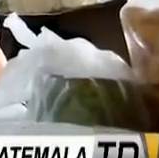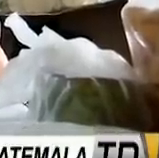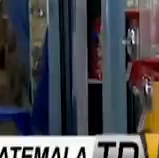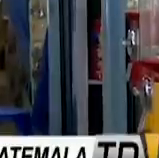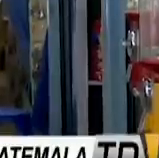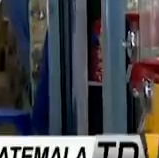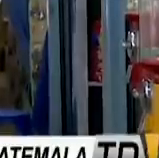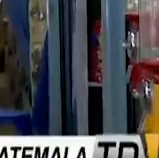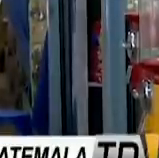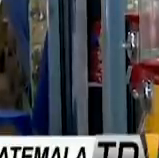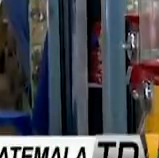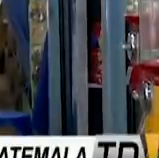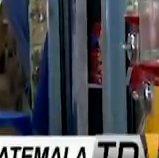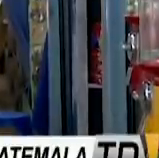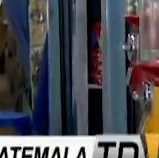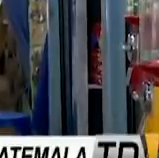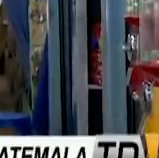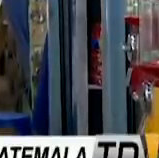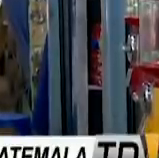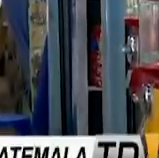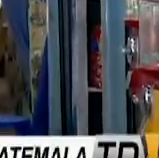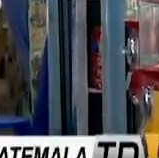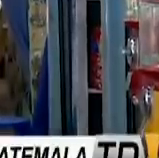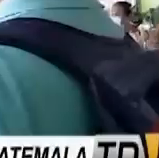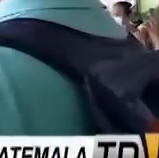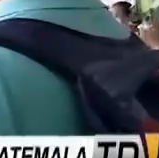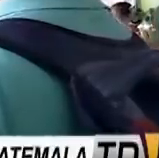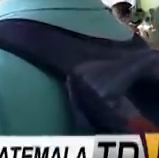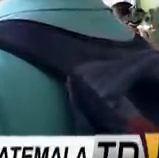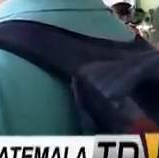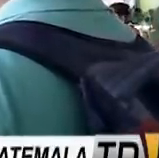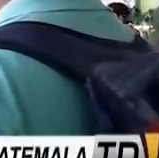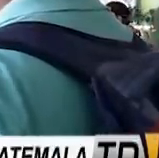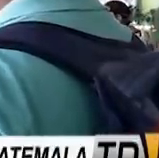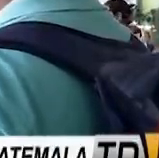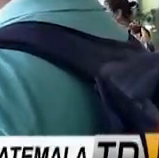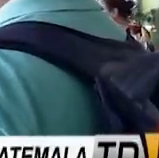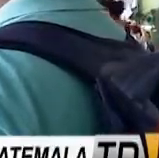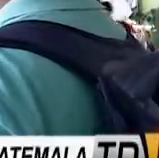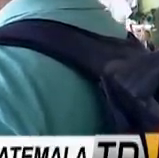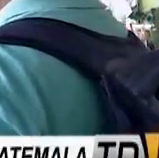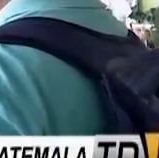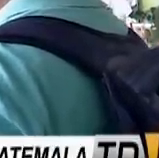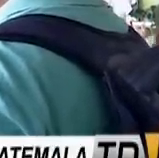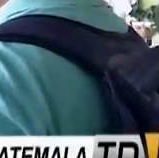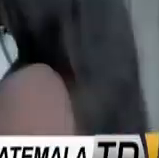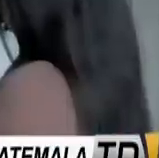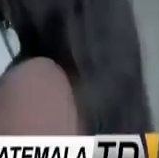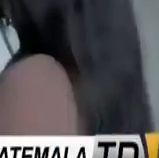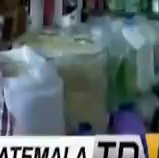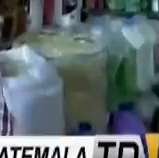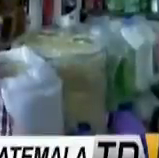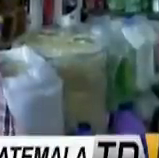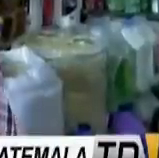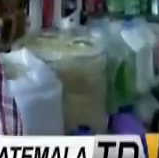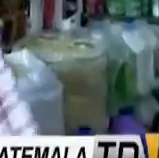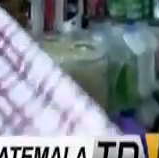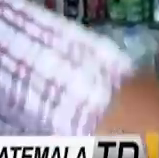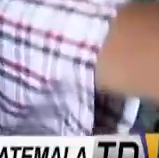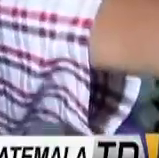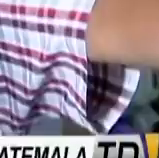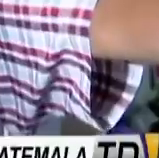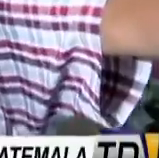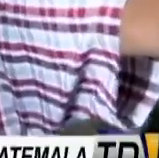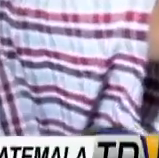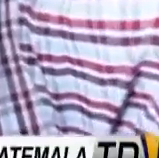continuar con las medidas de higiene para evitar la propagación del virus y solicitó que no salgan de sus casas los adultos mayores, más aún si padecen